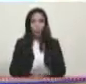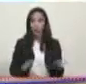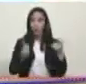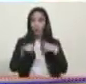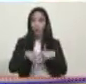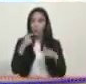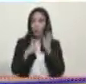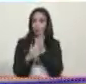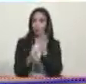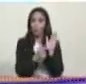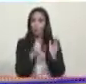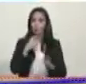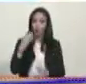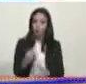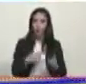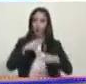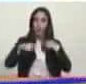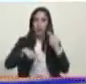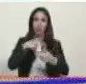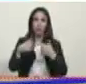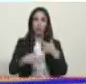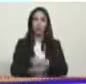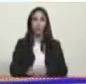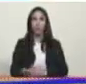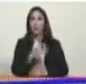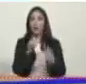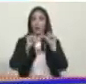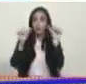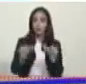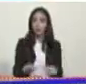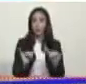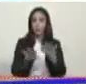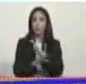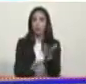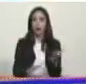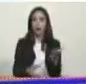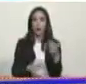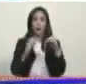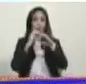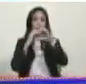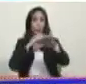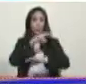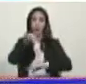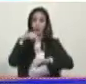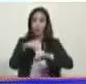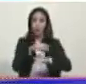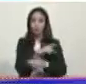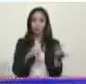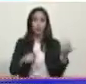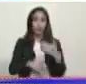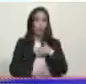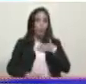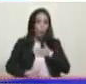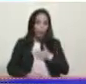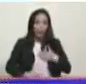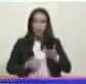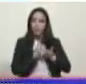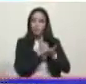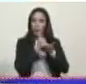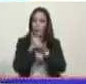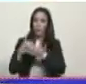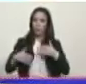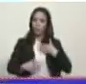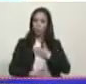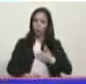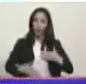milagro revolucionario de un poderoso sistema de transporte nacional que satisfaga las necesidades de